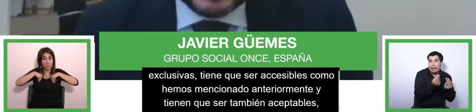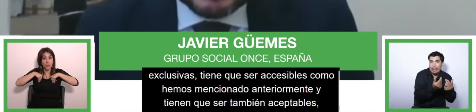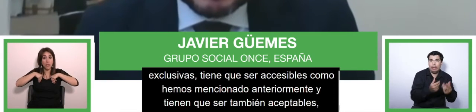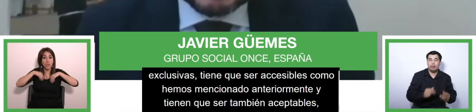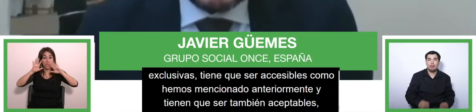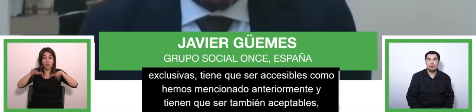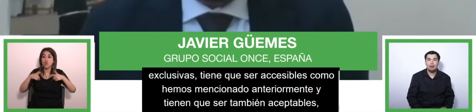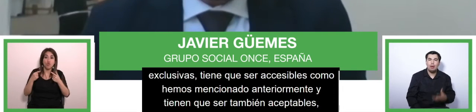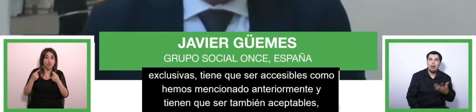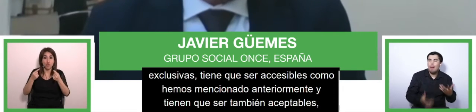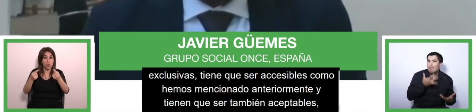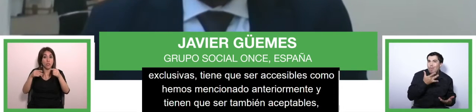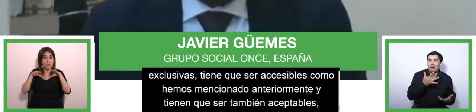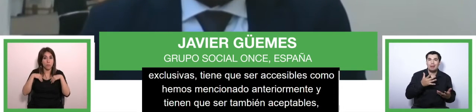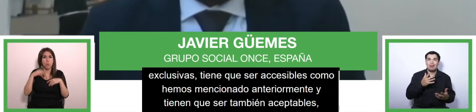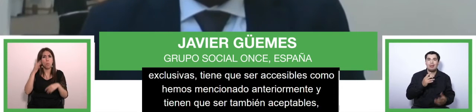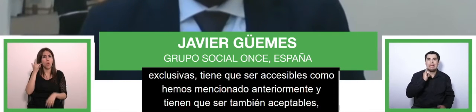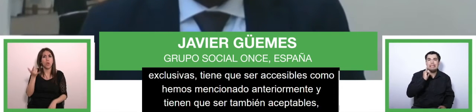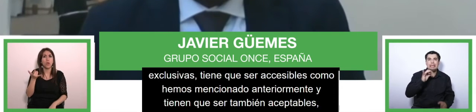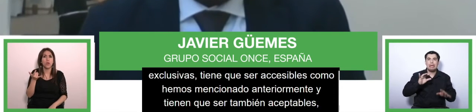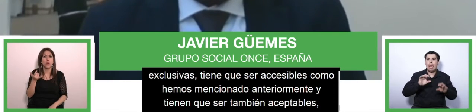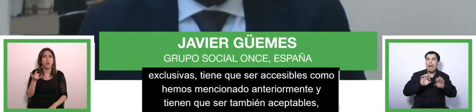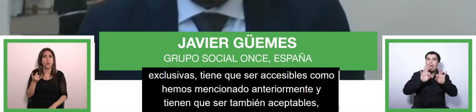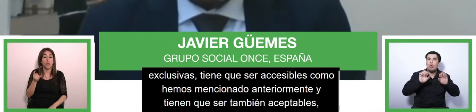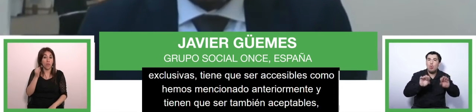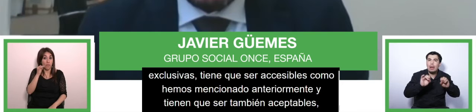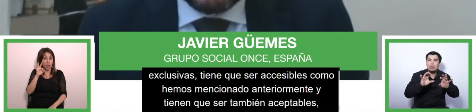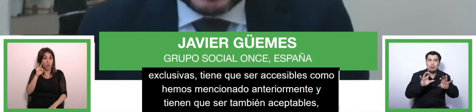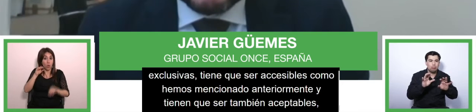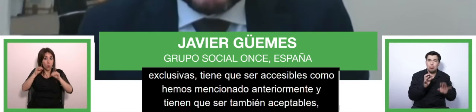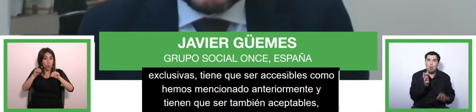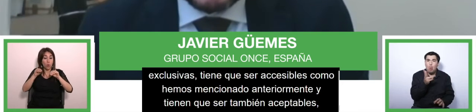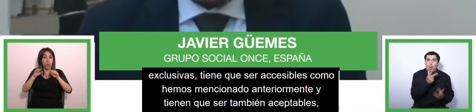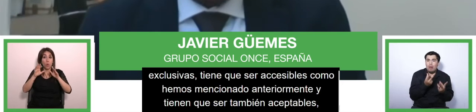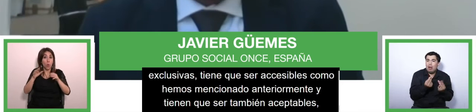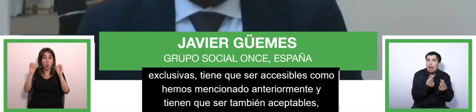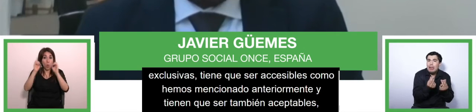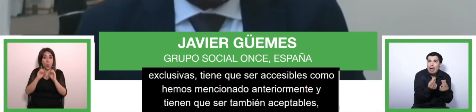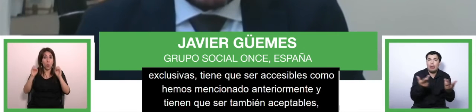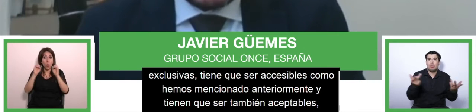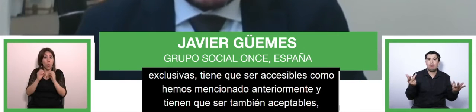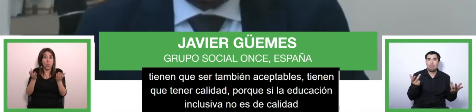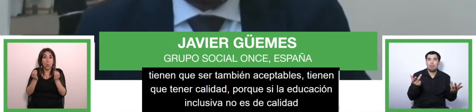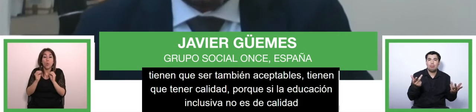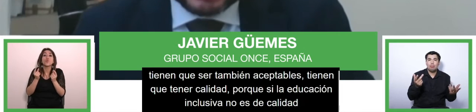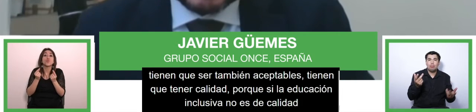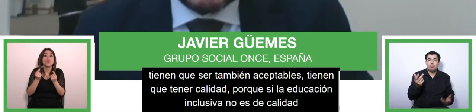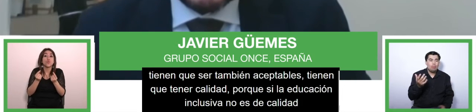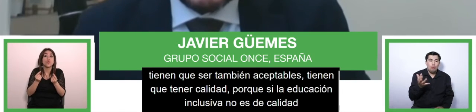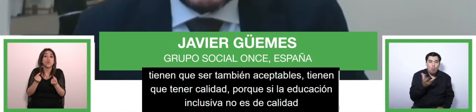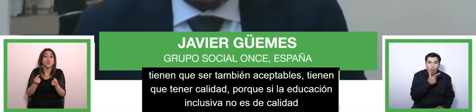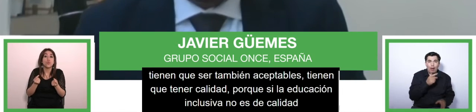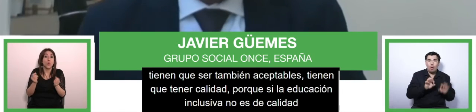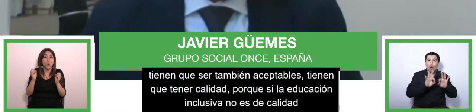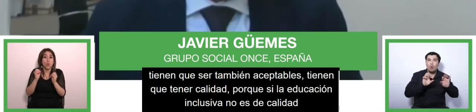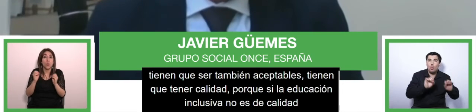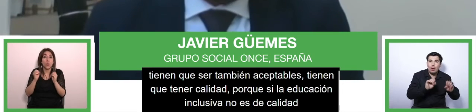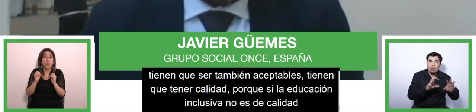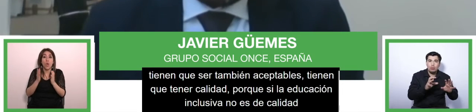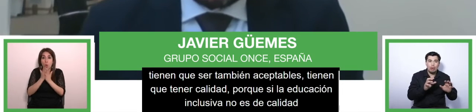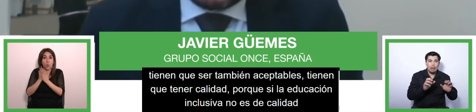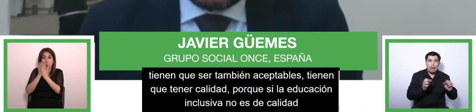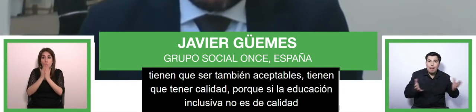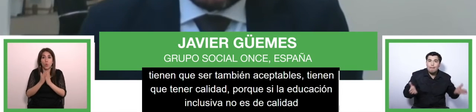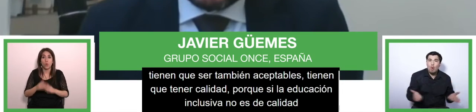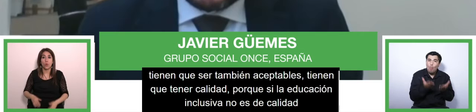si la educación inclusiva no es de calidad, no es una educación que vaya a promover la inclusión de las personas